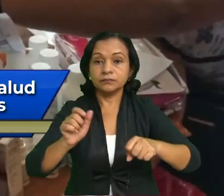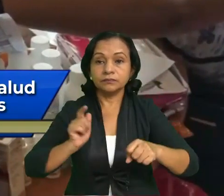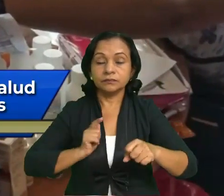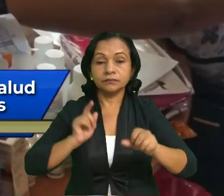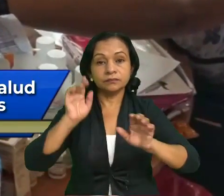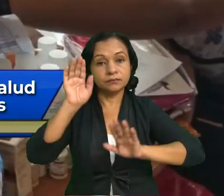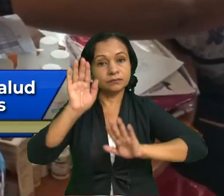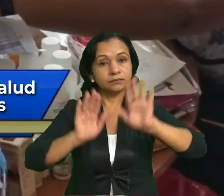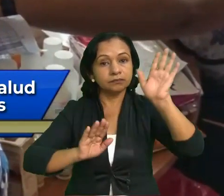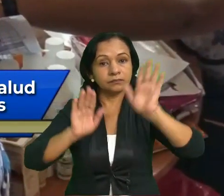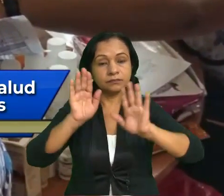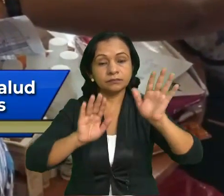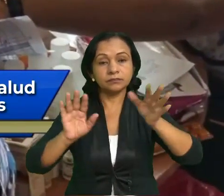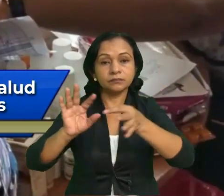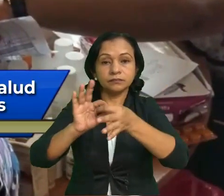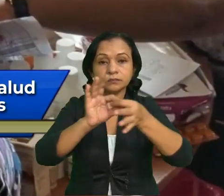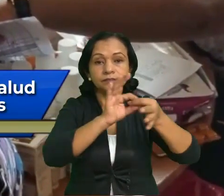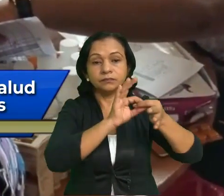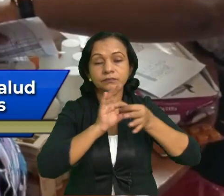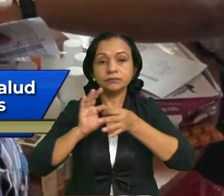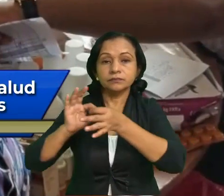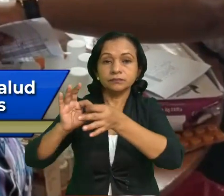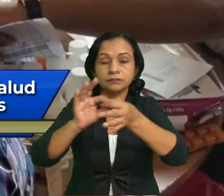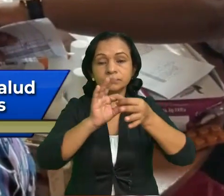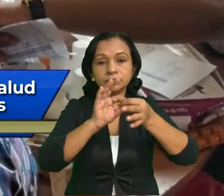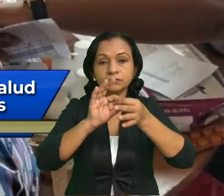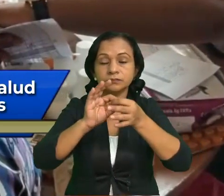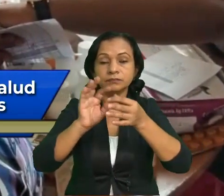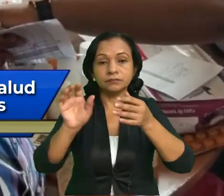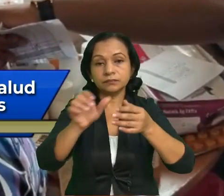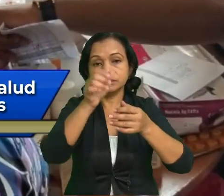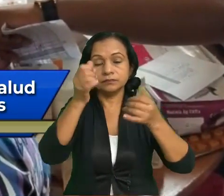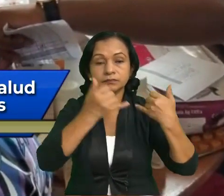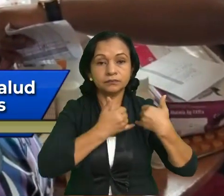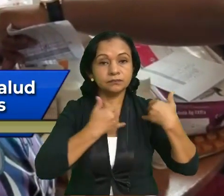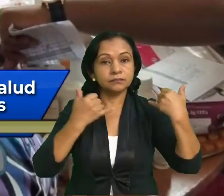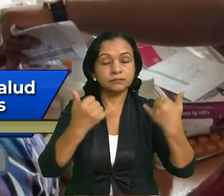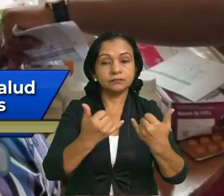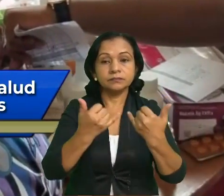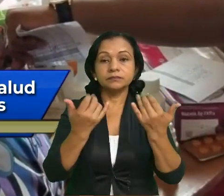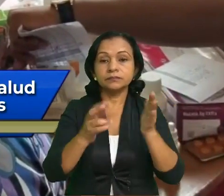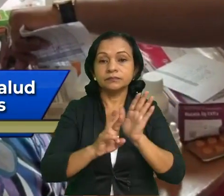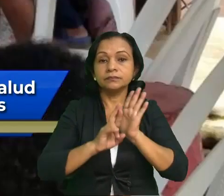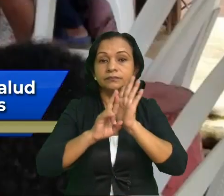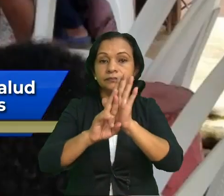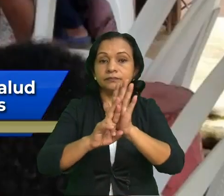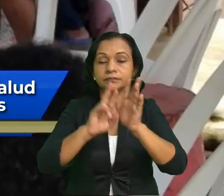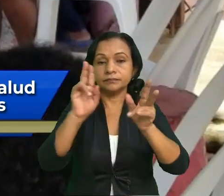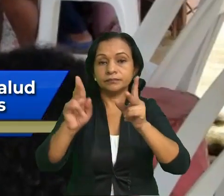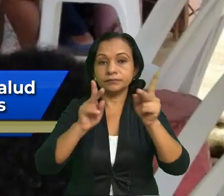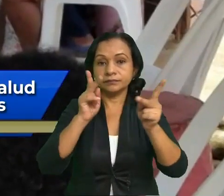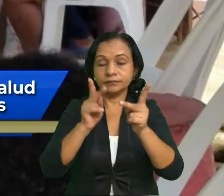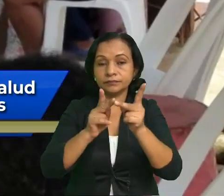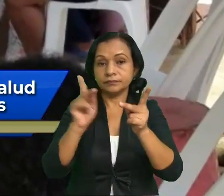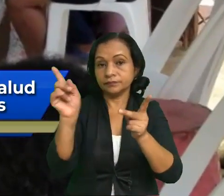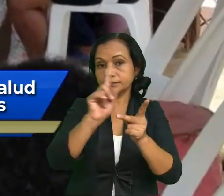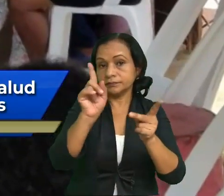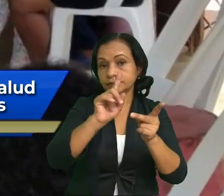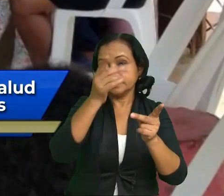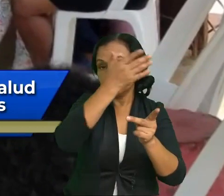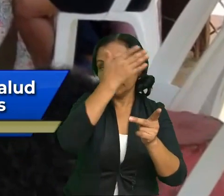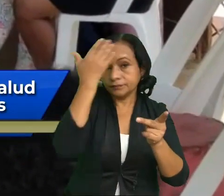participación conjuntamente con la comunidad y la integración con otras instituciones dar una respuesta integral y no dejar la